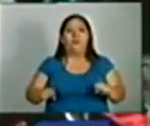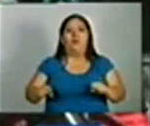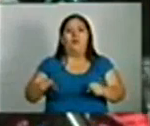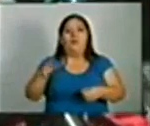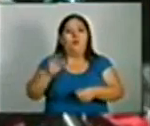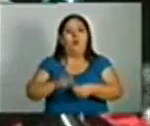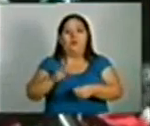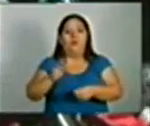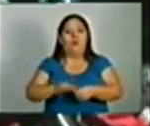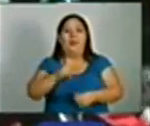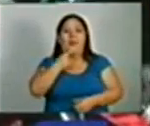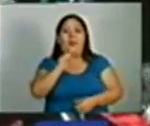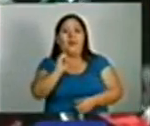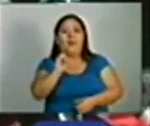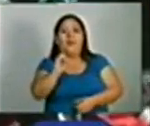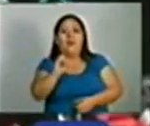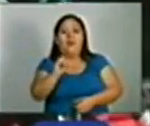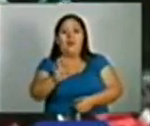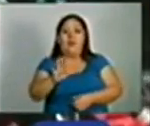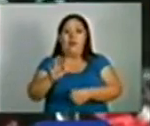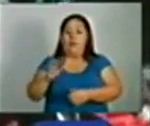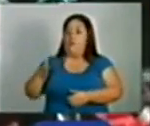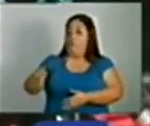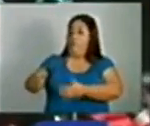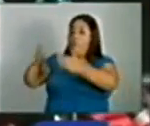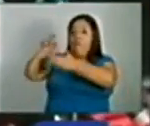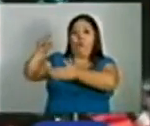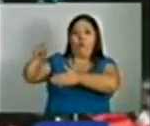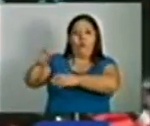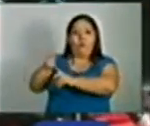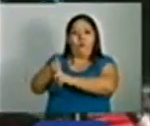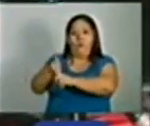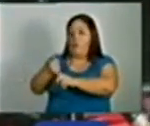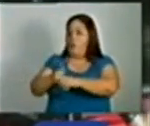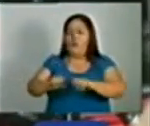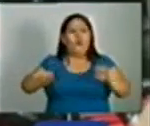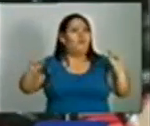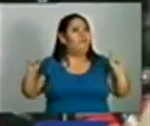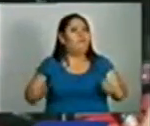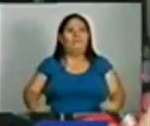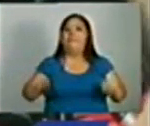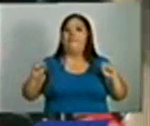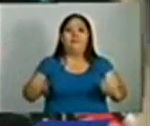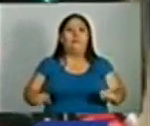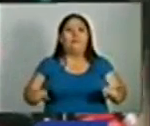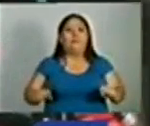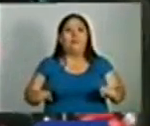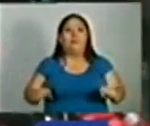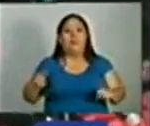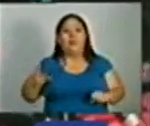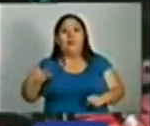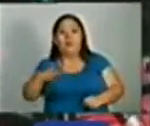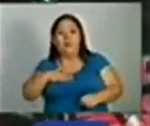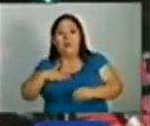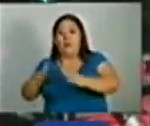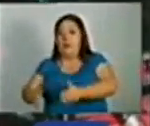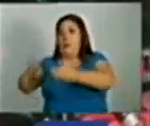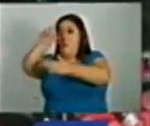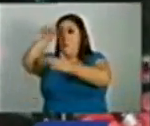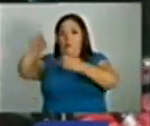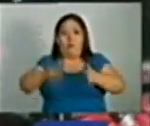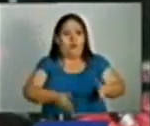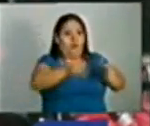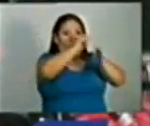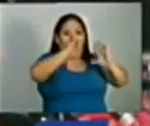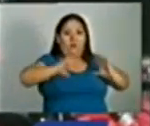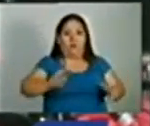no se puede utilizar la institucionalidad y no se puede utilizar las instituciones públicas, la